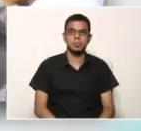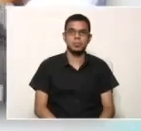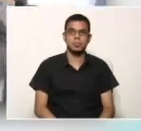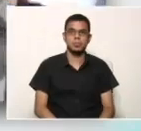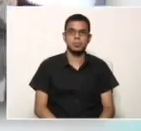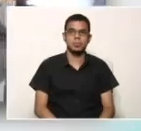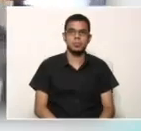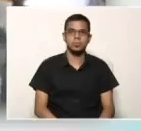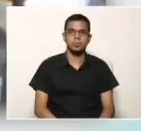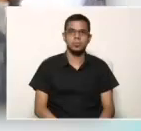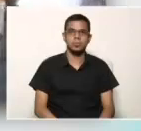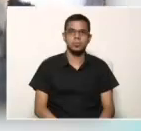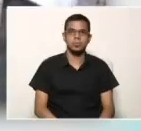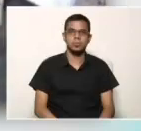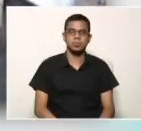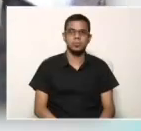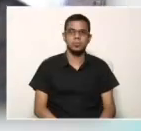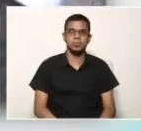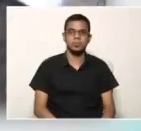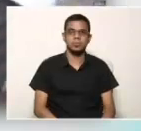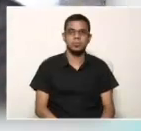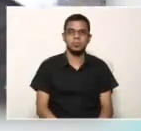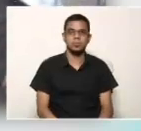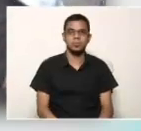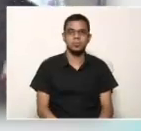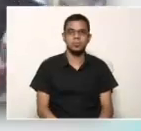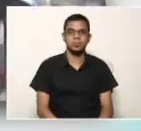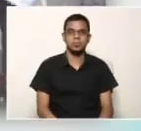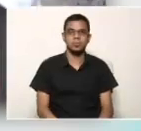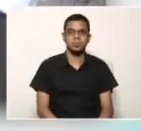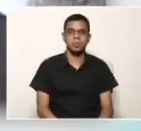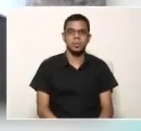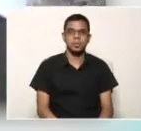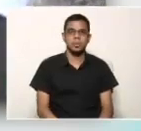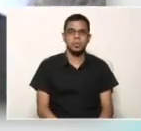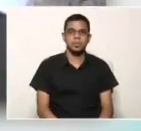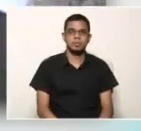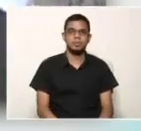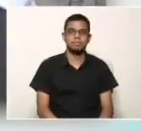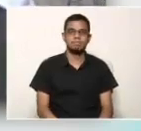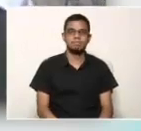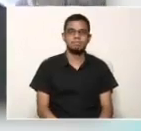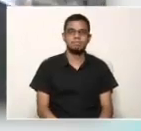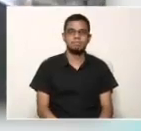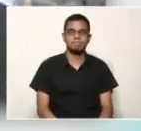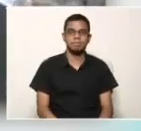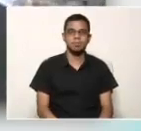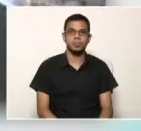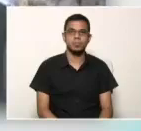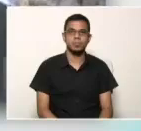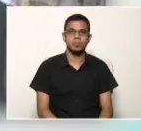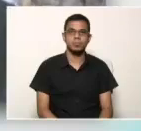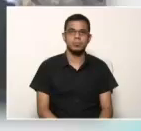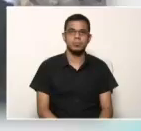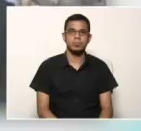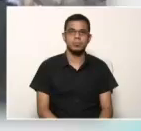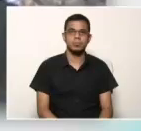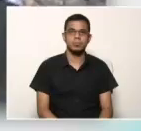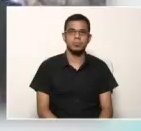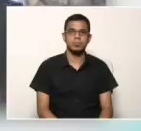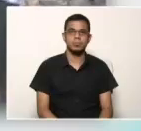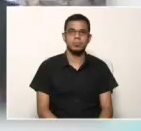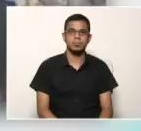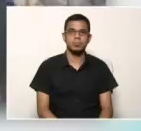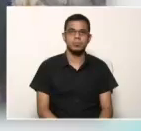el Padre nuestro. Y un 23 de mayo de 1813 llegó Bolívar a